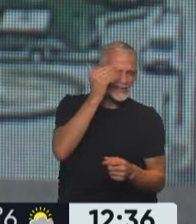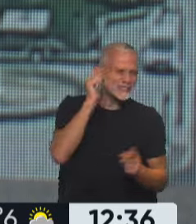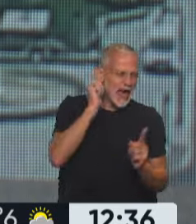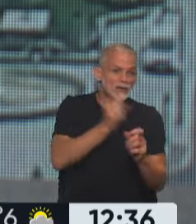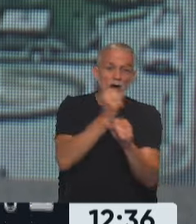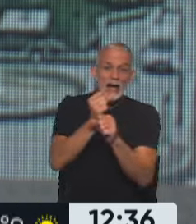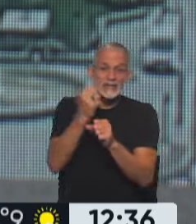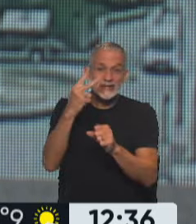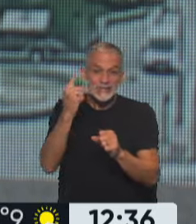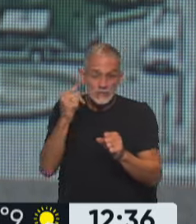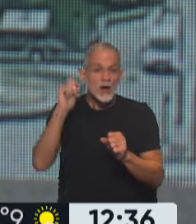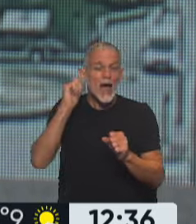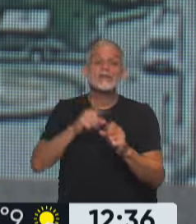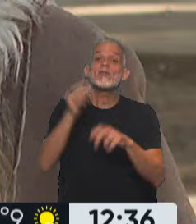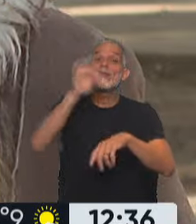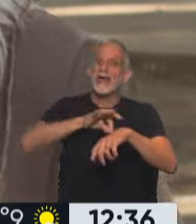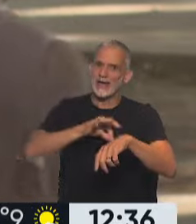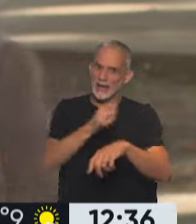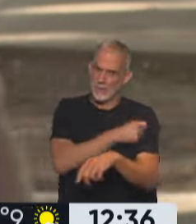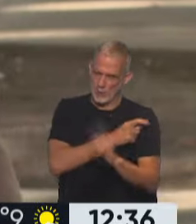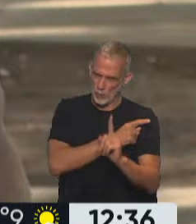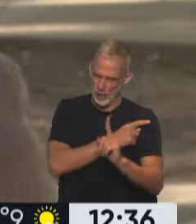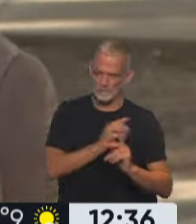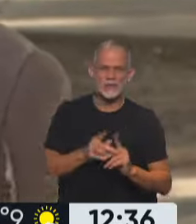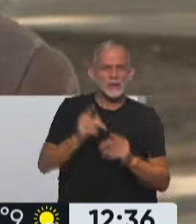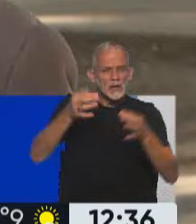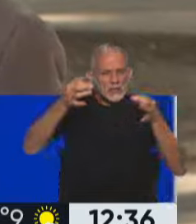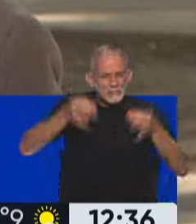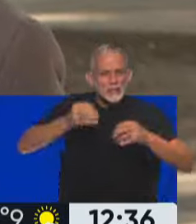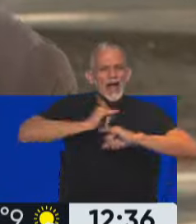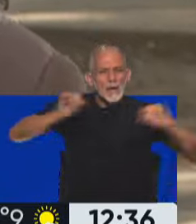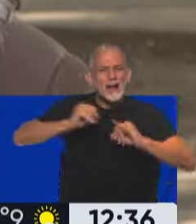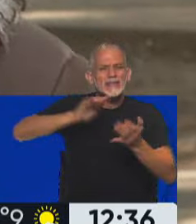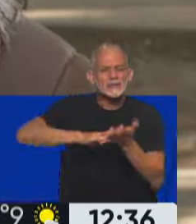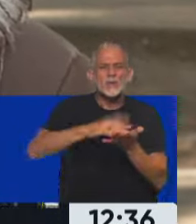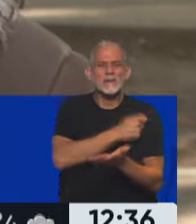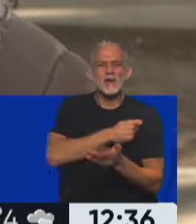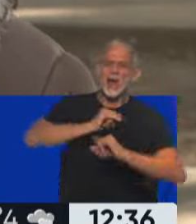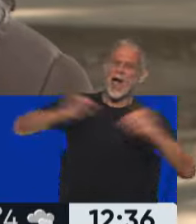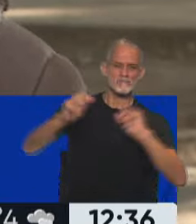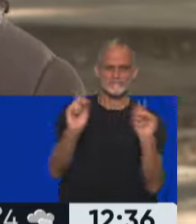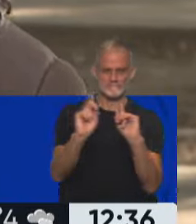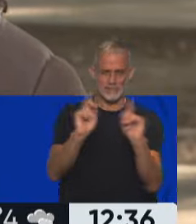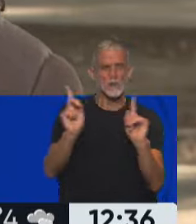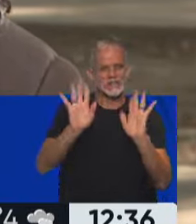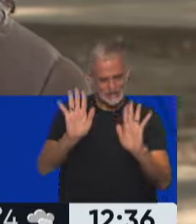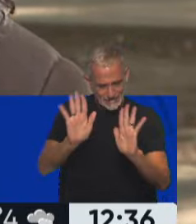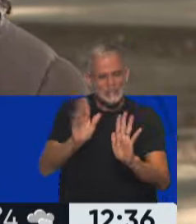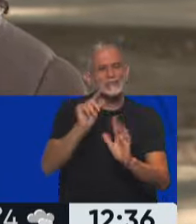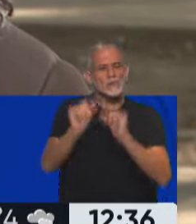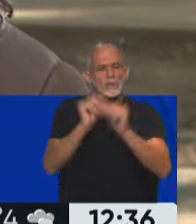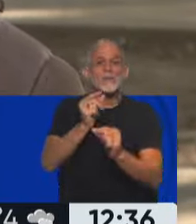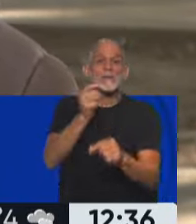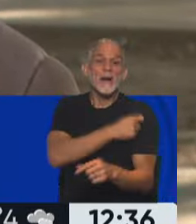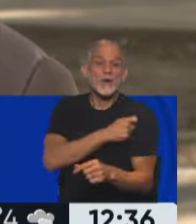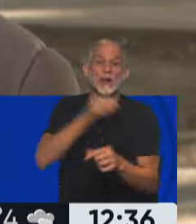años. Comienza en el mes de agosto. No es específicamente una campaña de vacunación, sino que se va a introducir la vacuna para dengue,